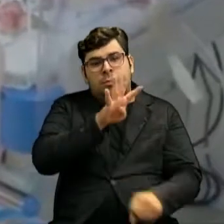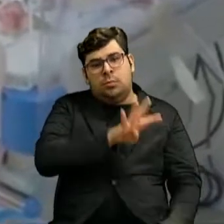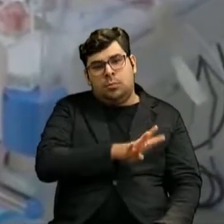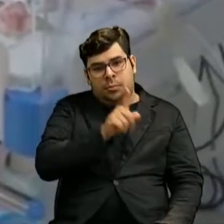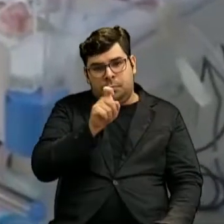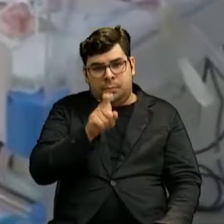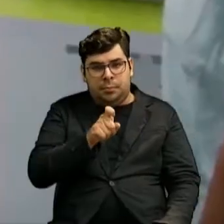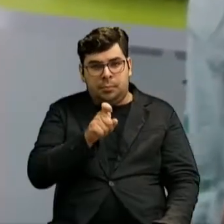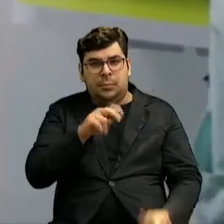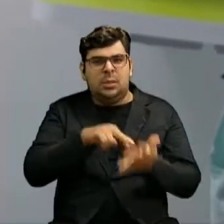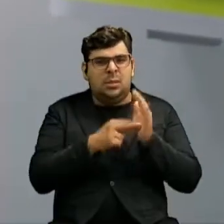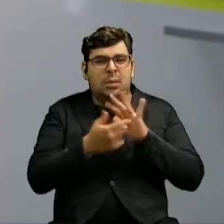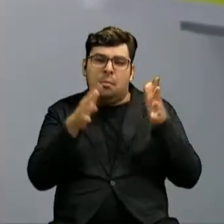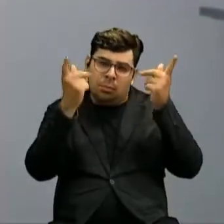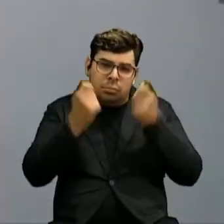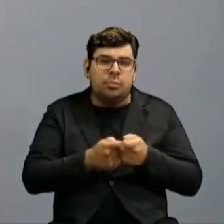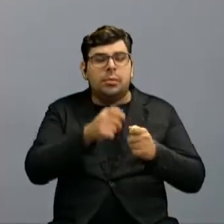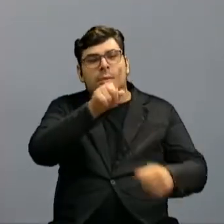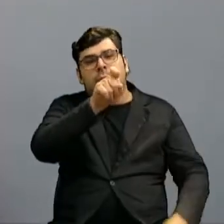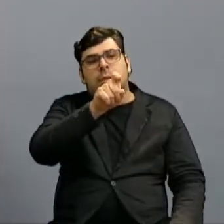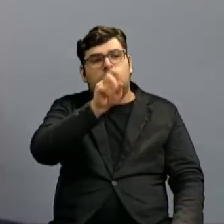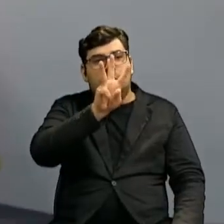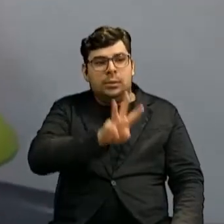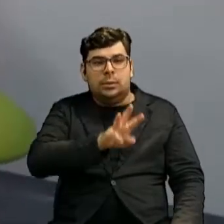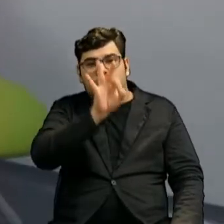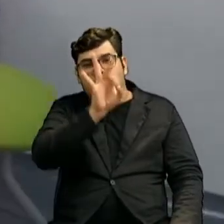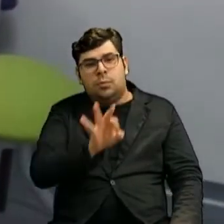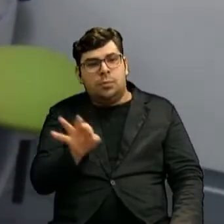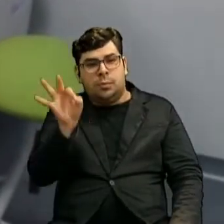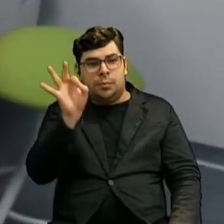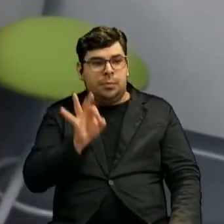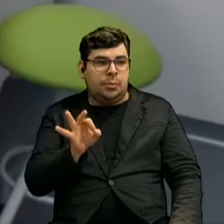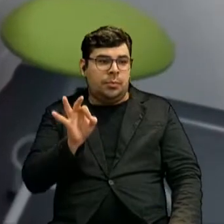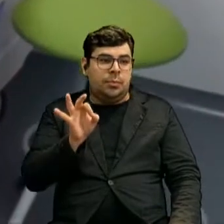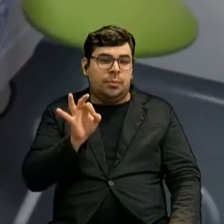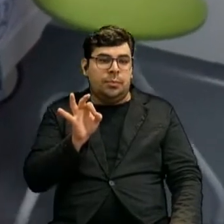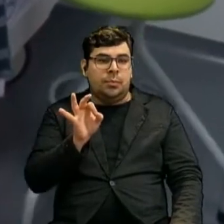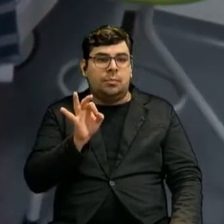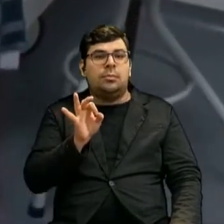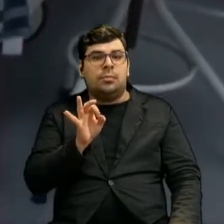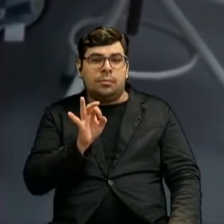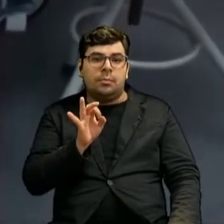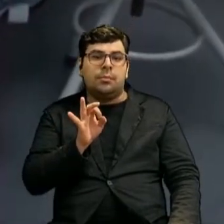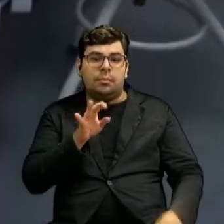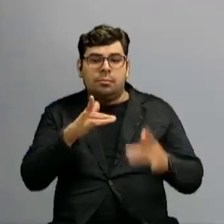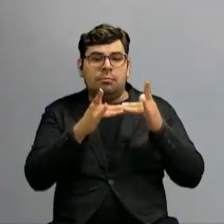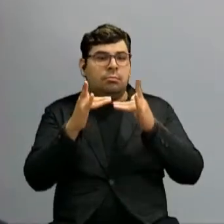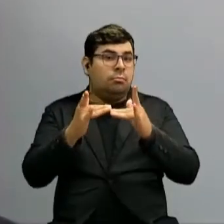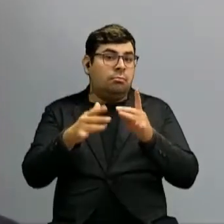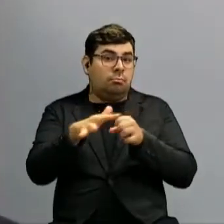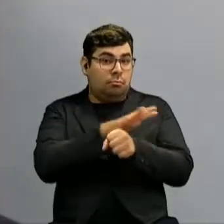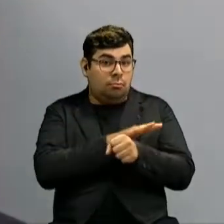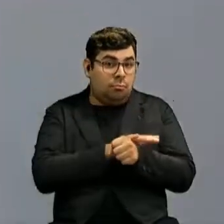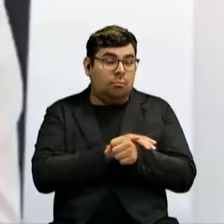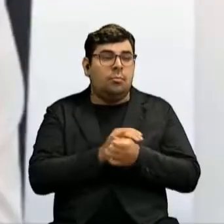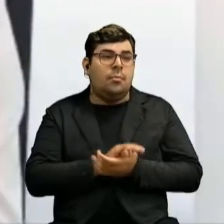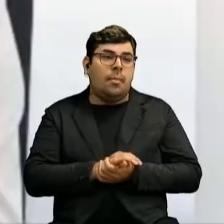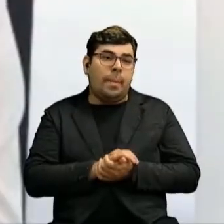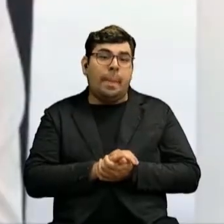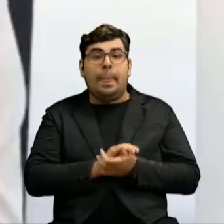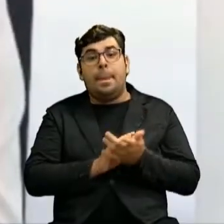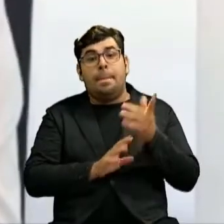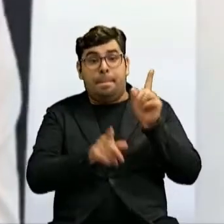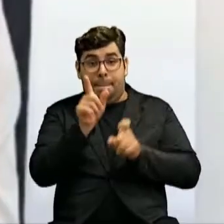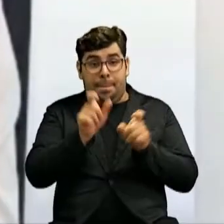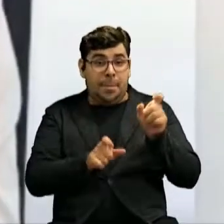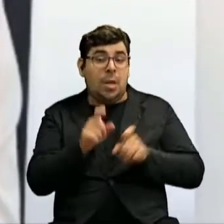del 63%, en donde en esta ocupación los pacientes